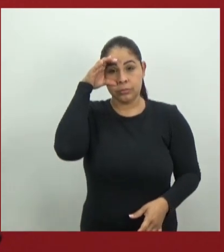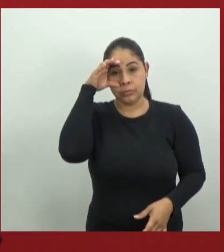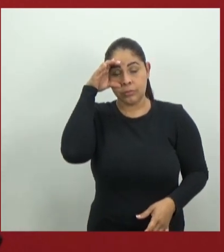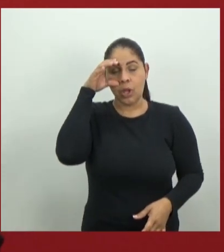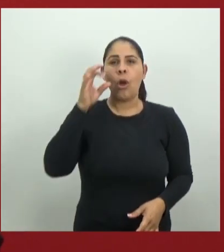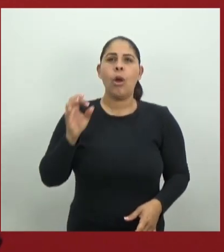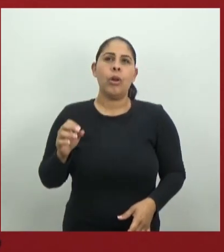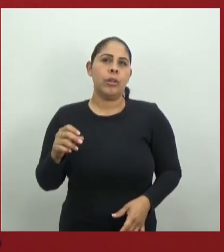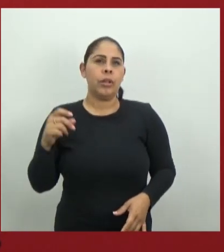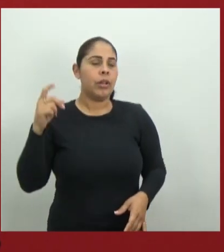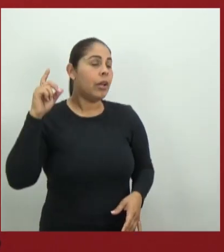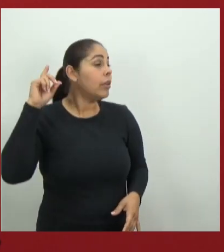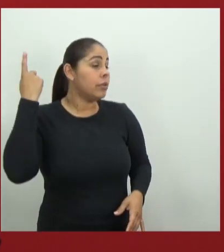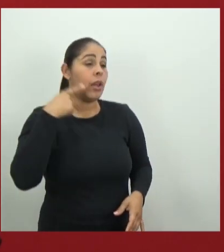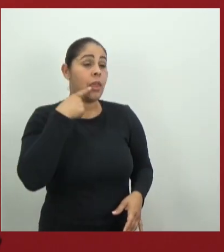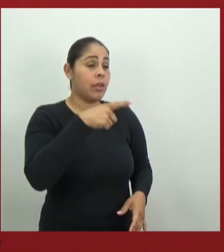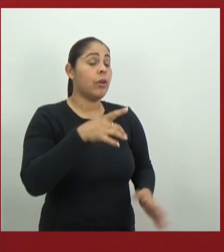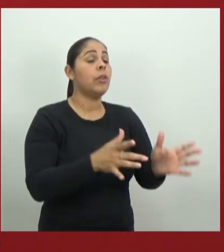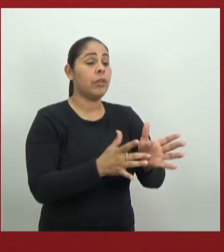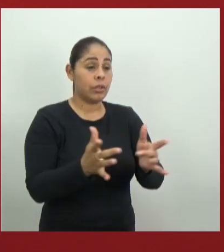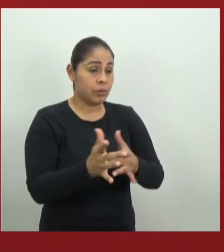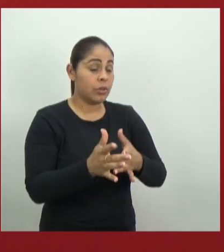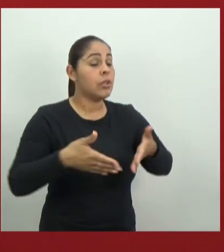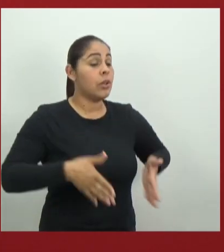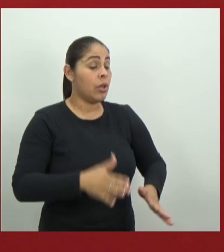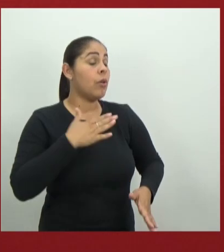ni Elías, a él huid, a mi hijo huid.